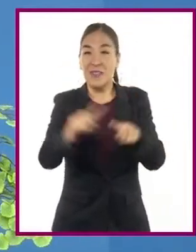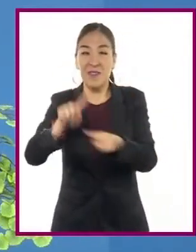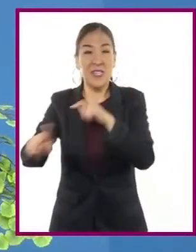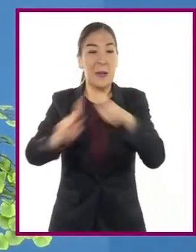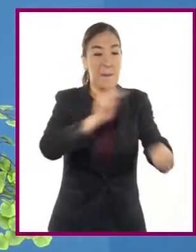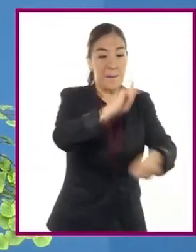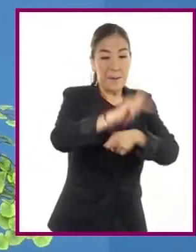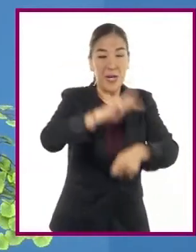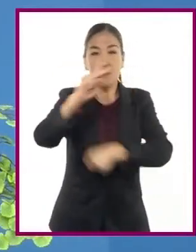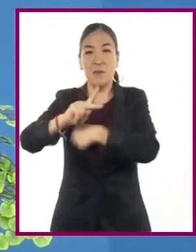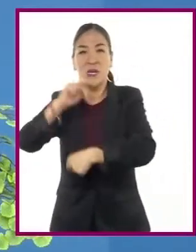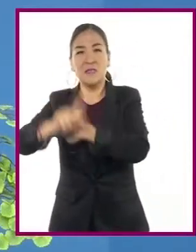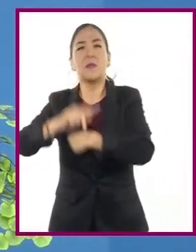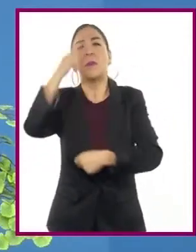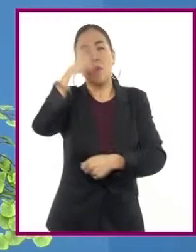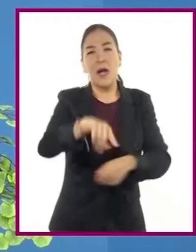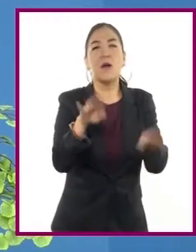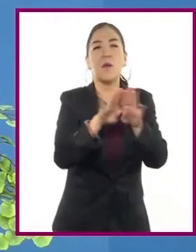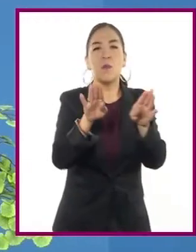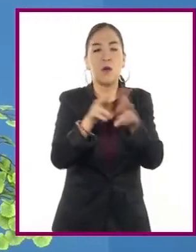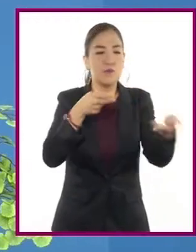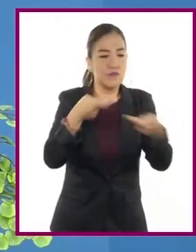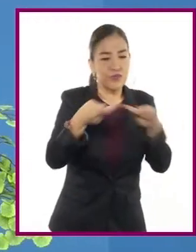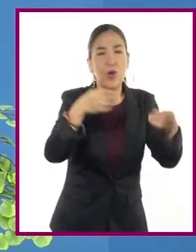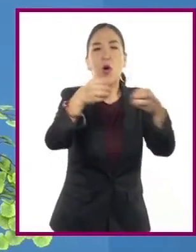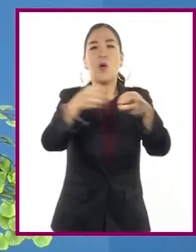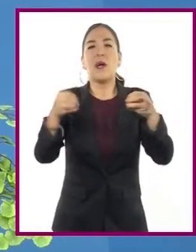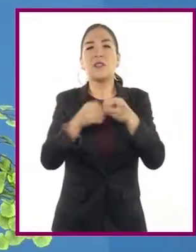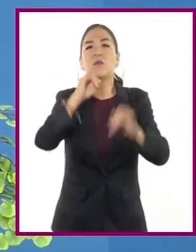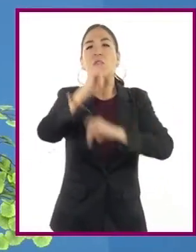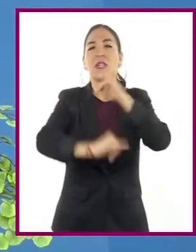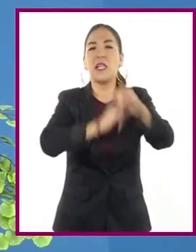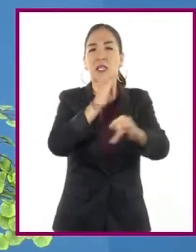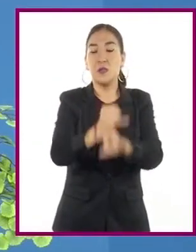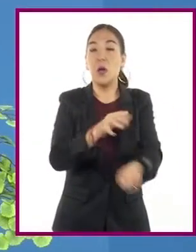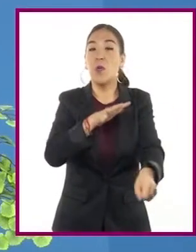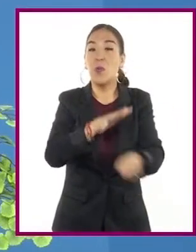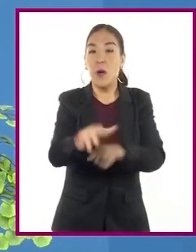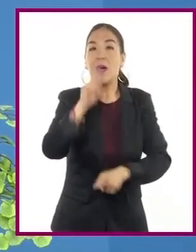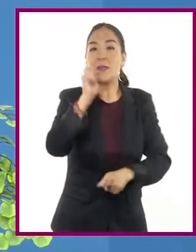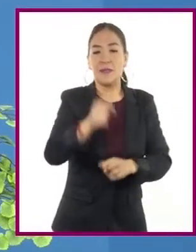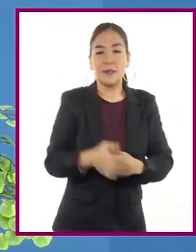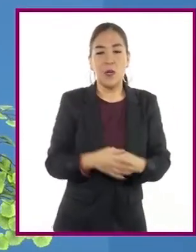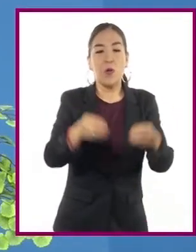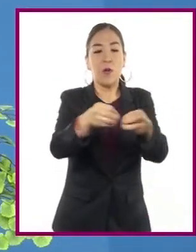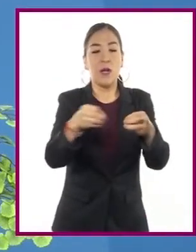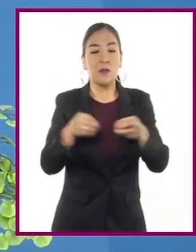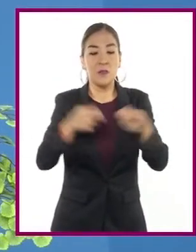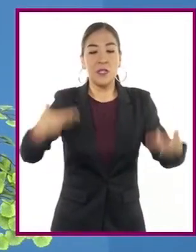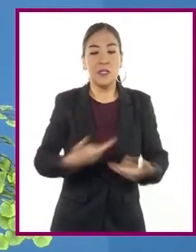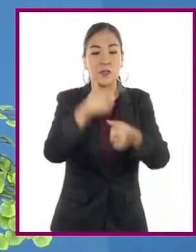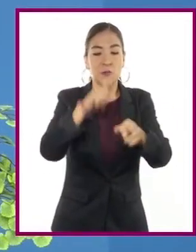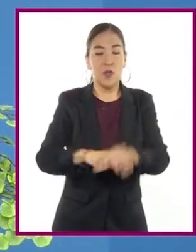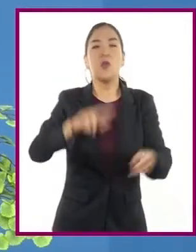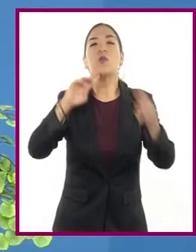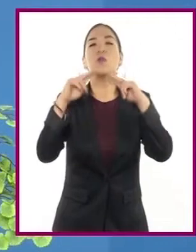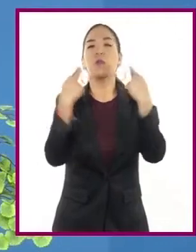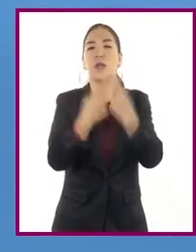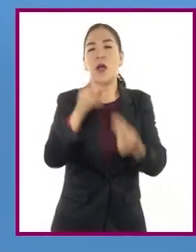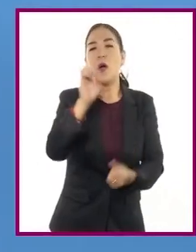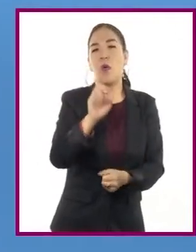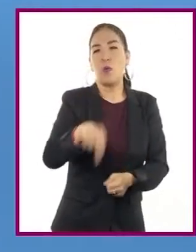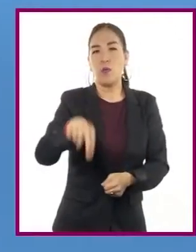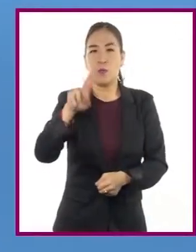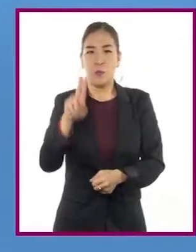la necesidad de crear organismos internacionales, uno de los cuales es la Organización de las Naciones Unidas,